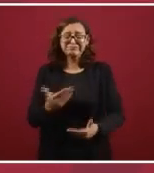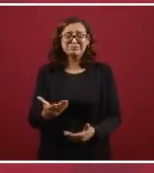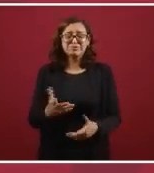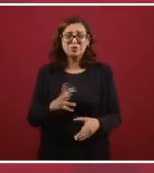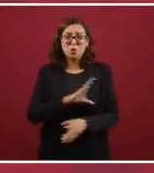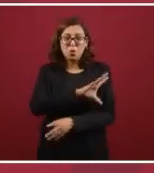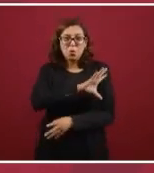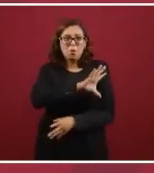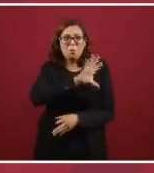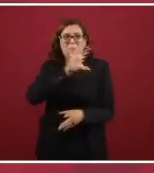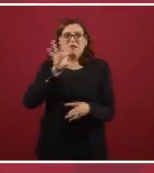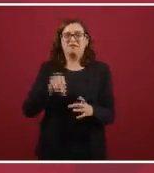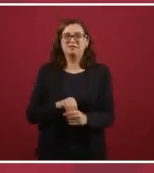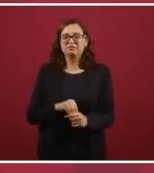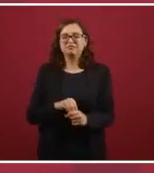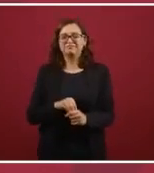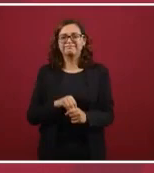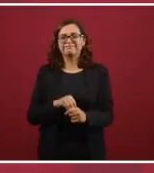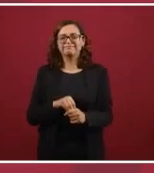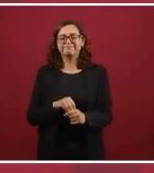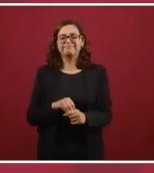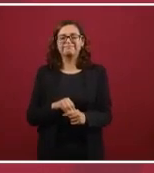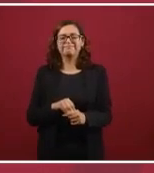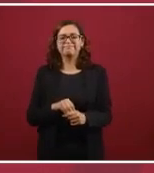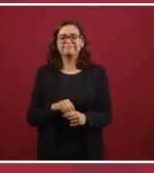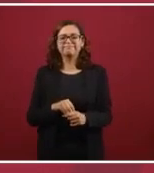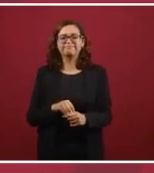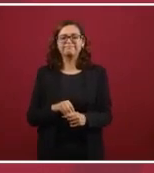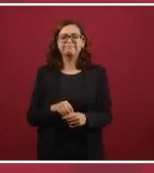andamiaje de